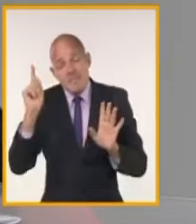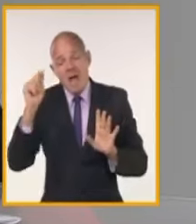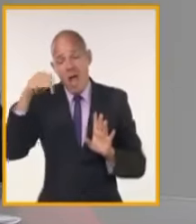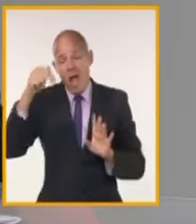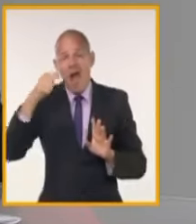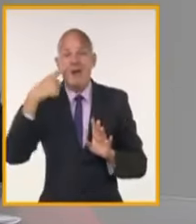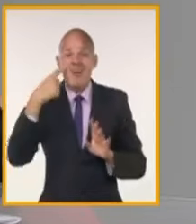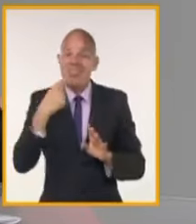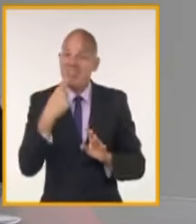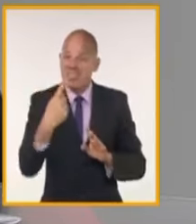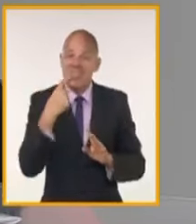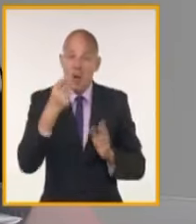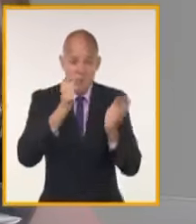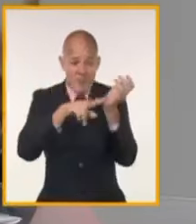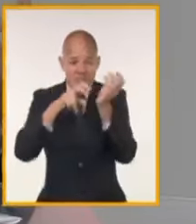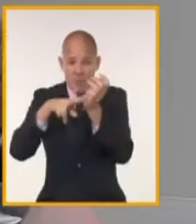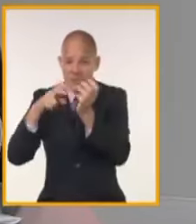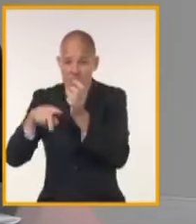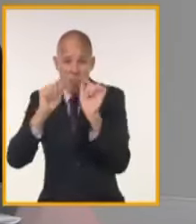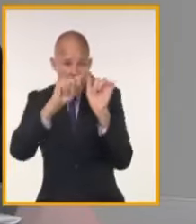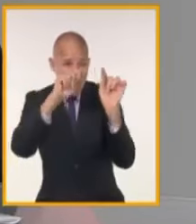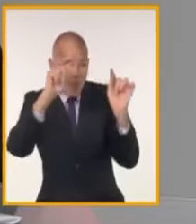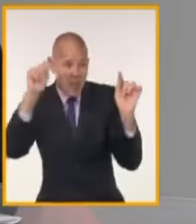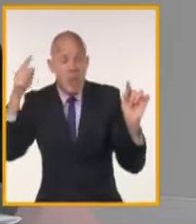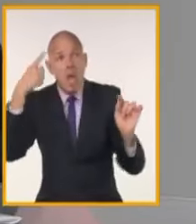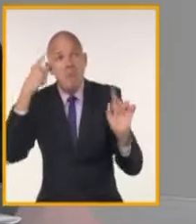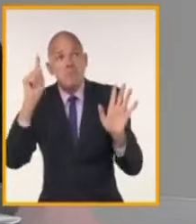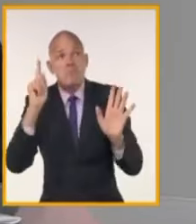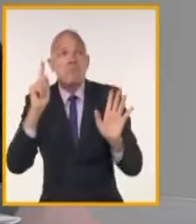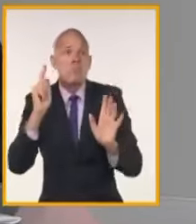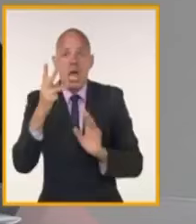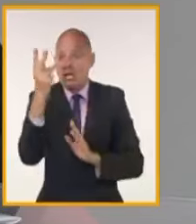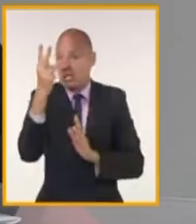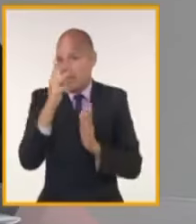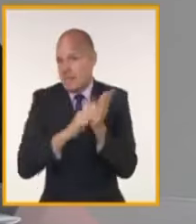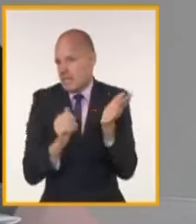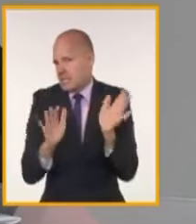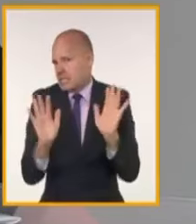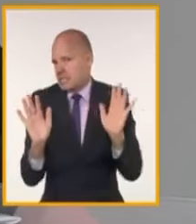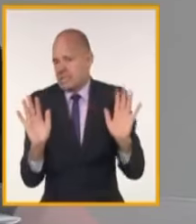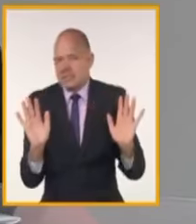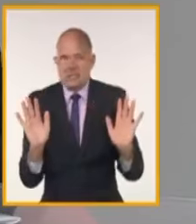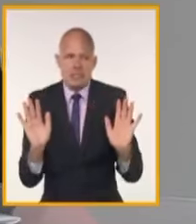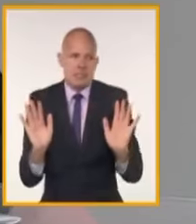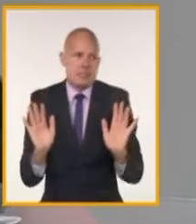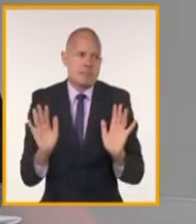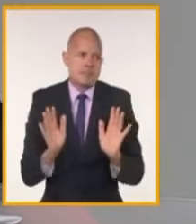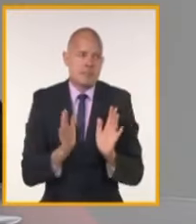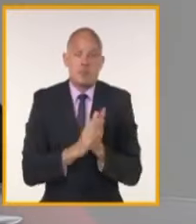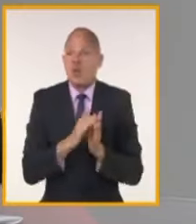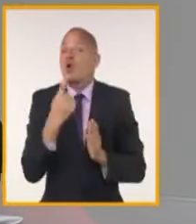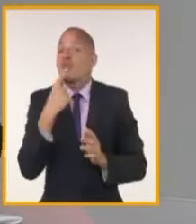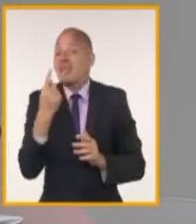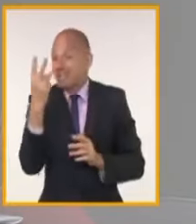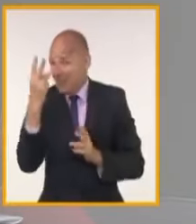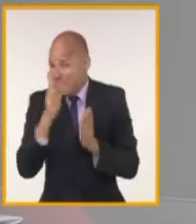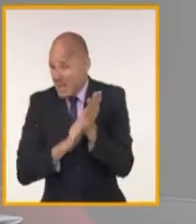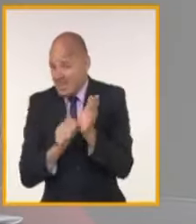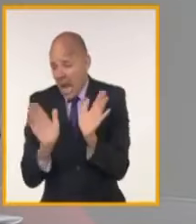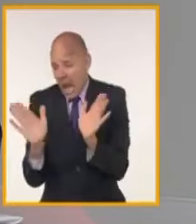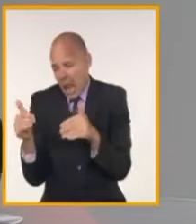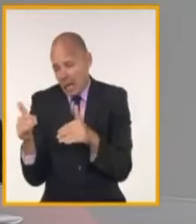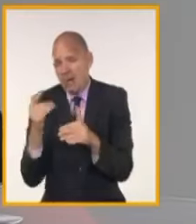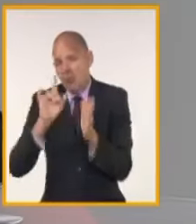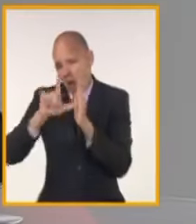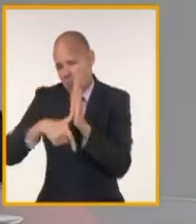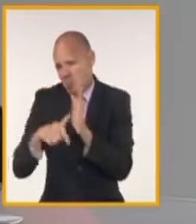ejecuten en plazo similares pero fíjate ahora Estamos hablando de parques de 20 meaga te dije tres meses para construir un parque el deuba que es